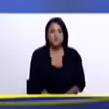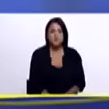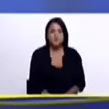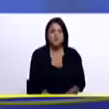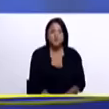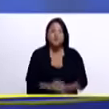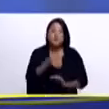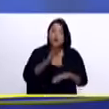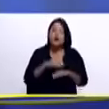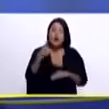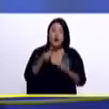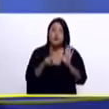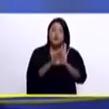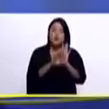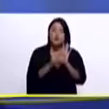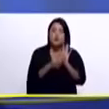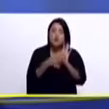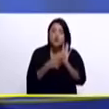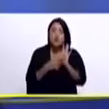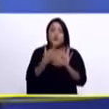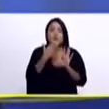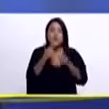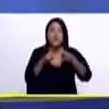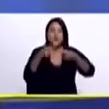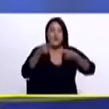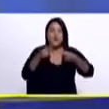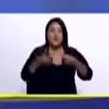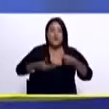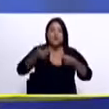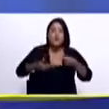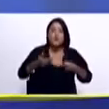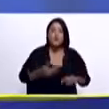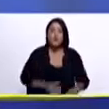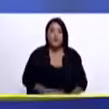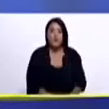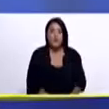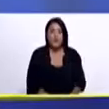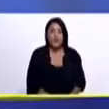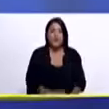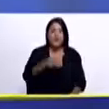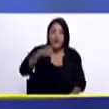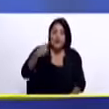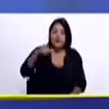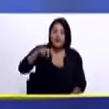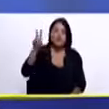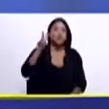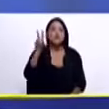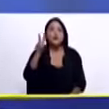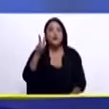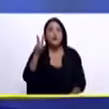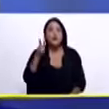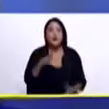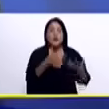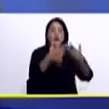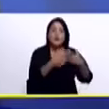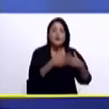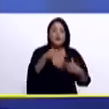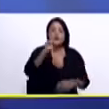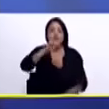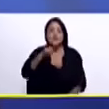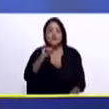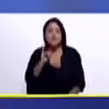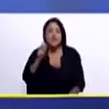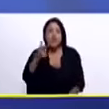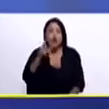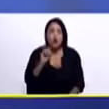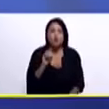Constitución establece. Entre ellos, el más importante es el activo, de los activos con que cuenta esta nación en el extranjero, la empresa Citgo